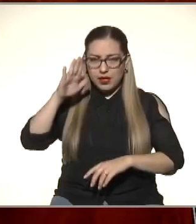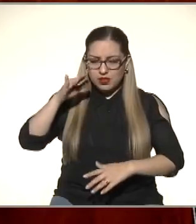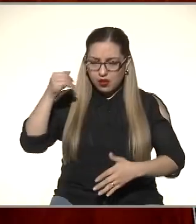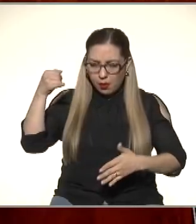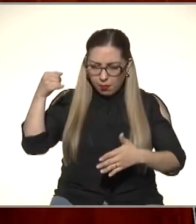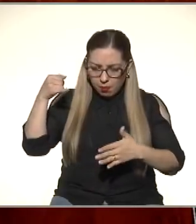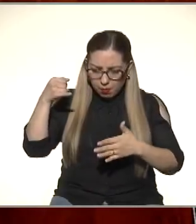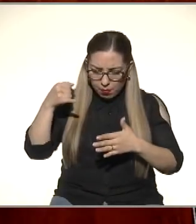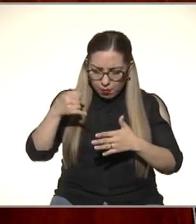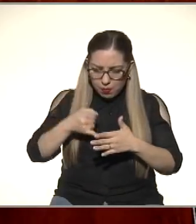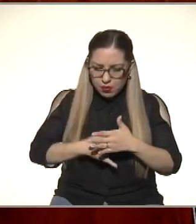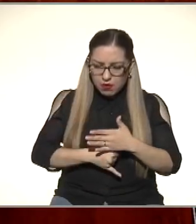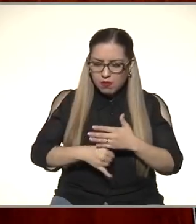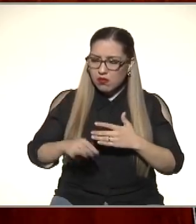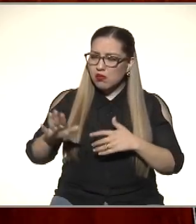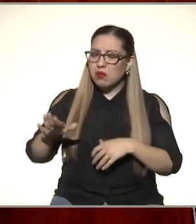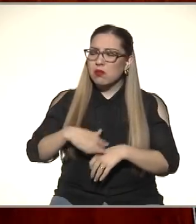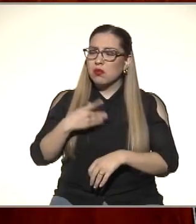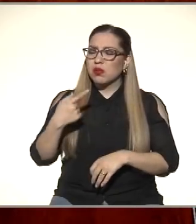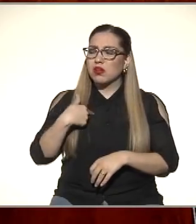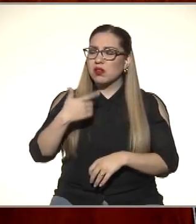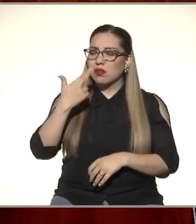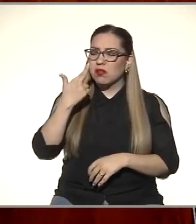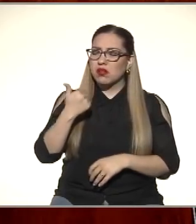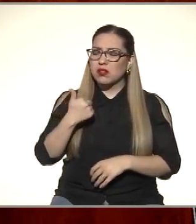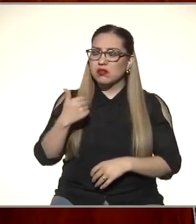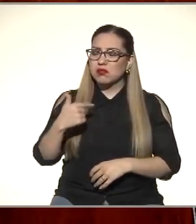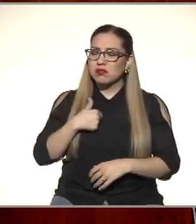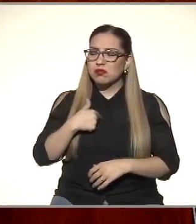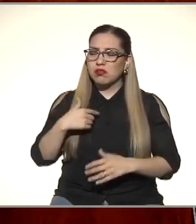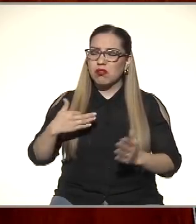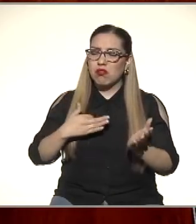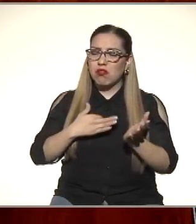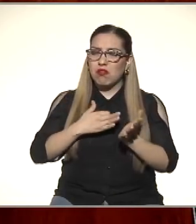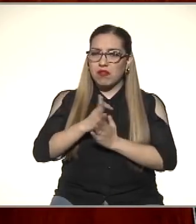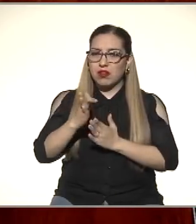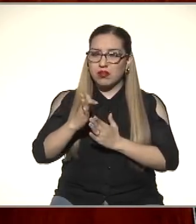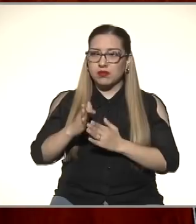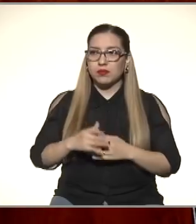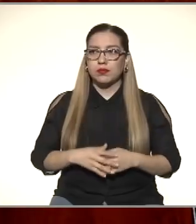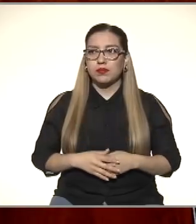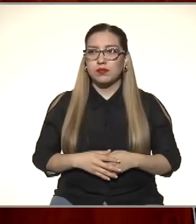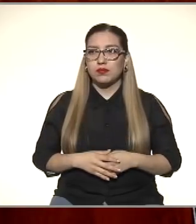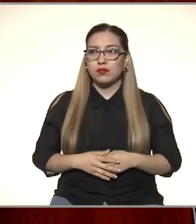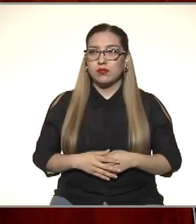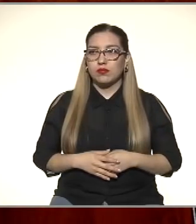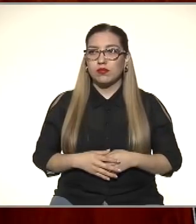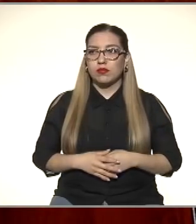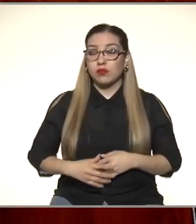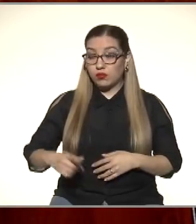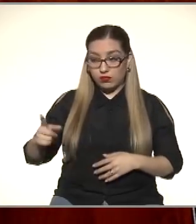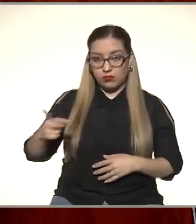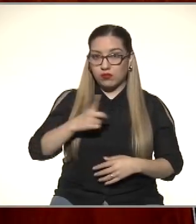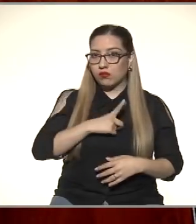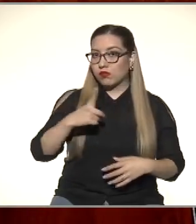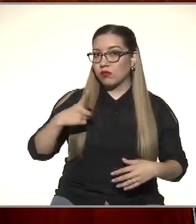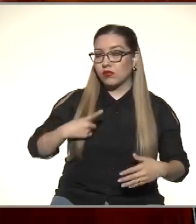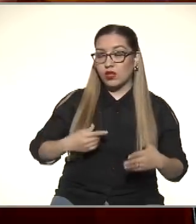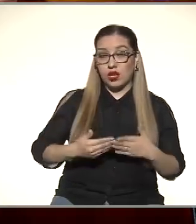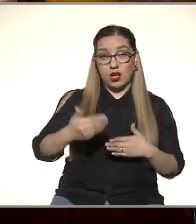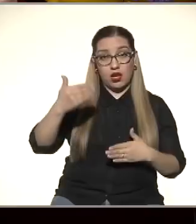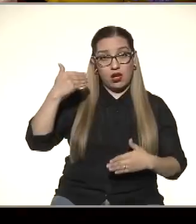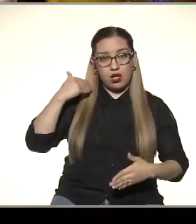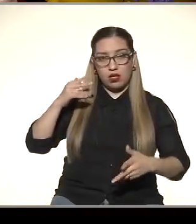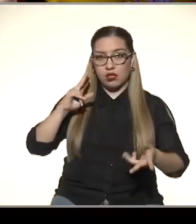qué me empujaría fuera del límite, ¿sí? ¿Por qué yo O sea iría que en tu fuera del opinión límite? todo eso se debería de hablar desde Siempre, antes. mucho antes.